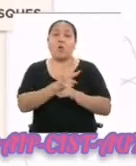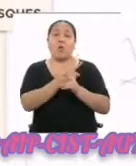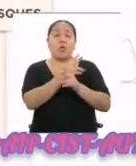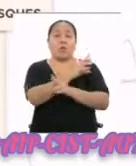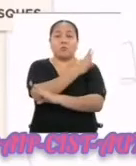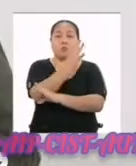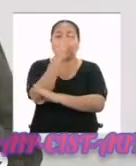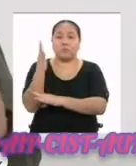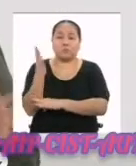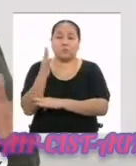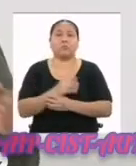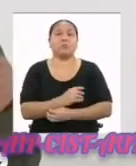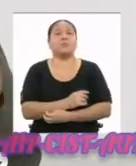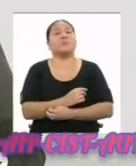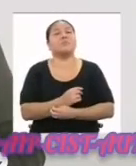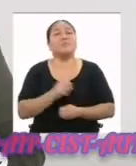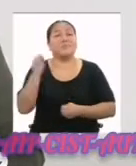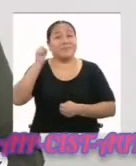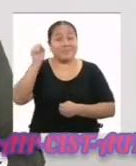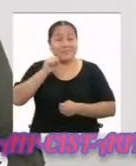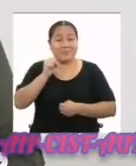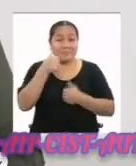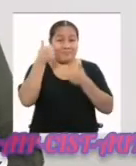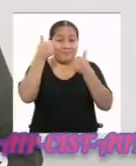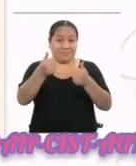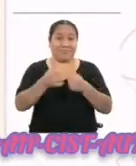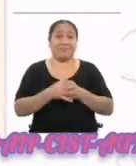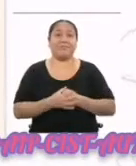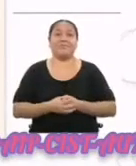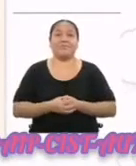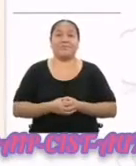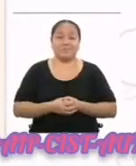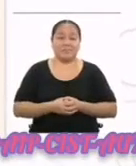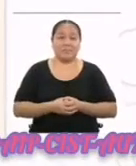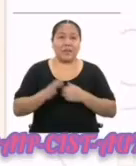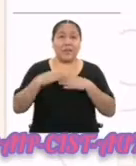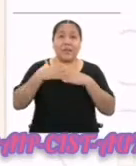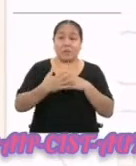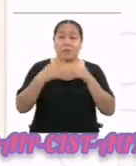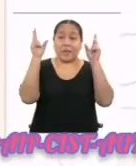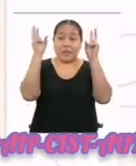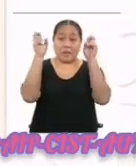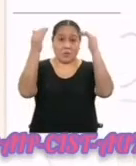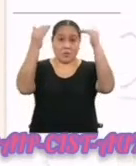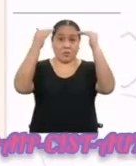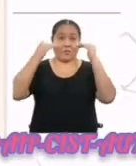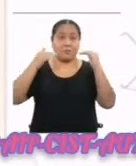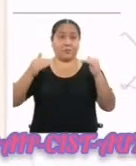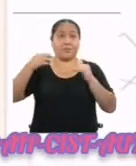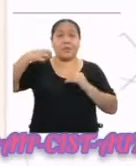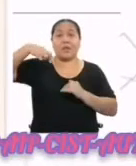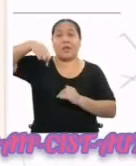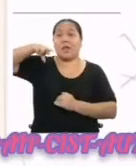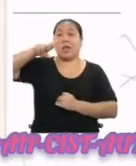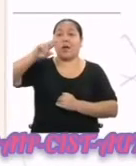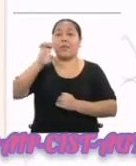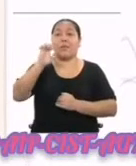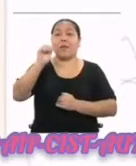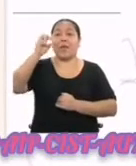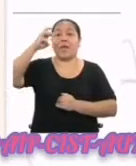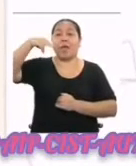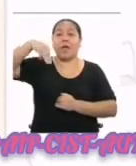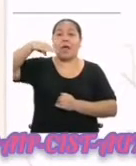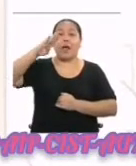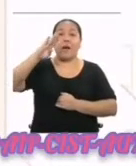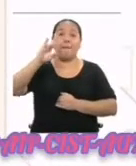nuestros bosques. ¡Claro! Muy bien. Después del título viene el preámbulo. Este texto debe